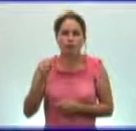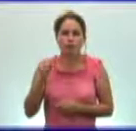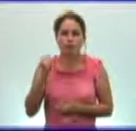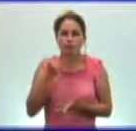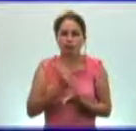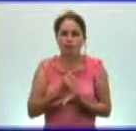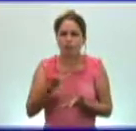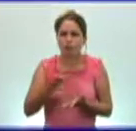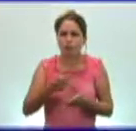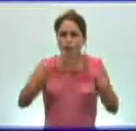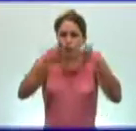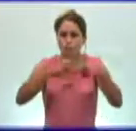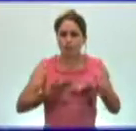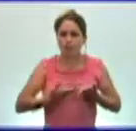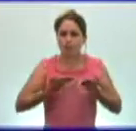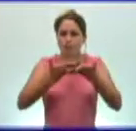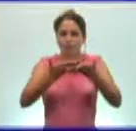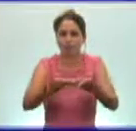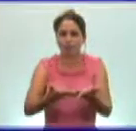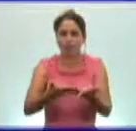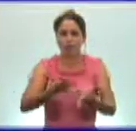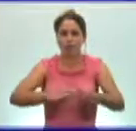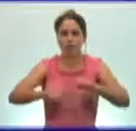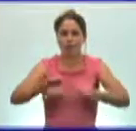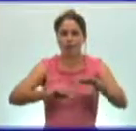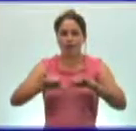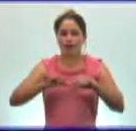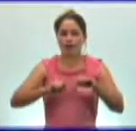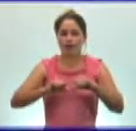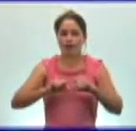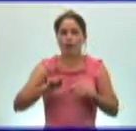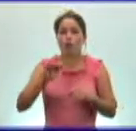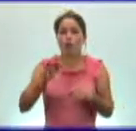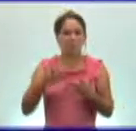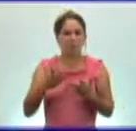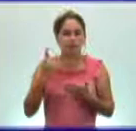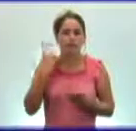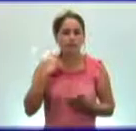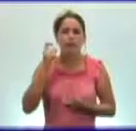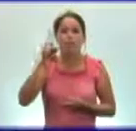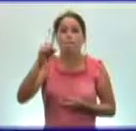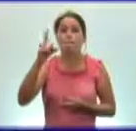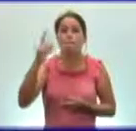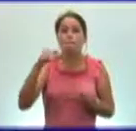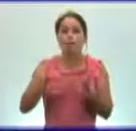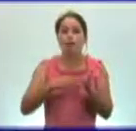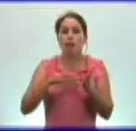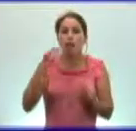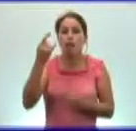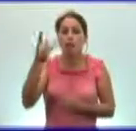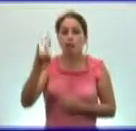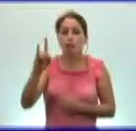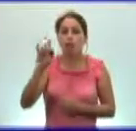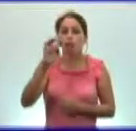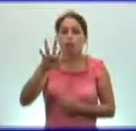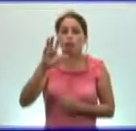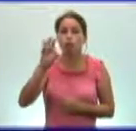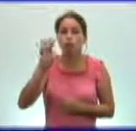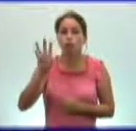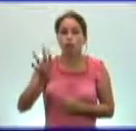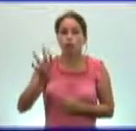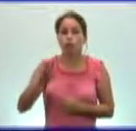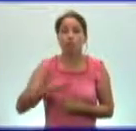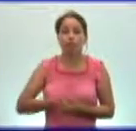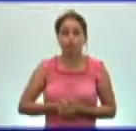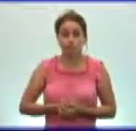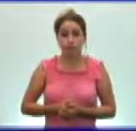en el año 1954 y en el año 1962 se le fue otorgado el Premio Nobel de la Paz por oponerse a las pruebas nucleares que se